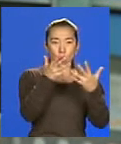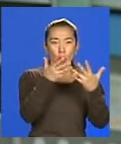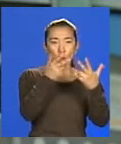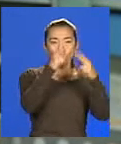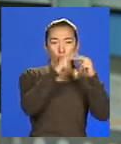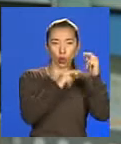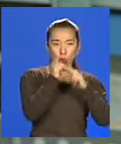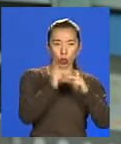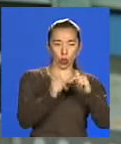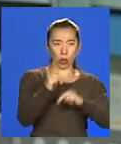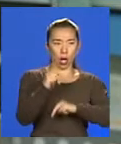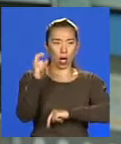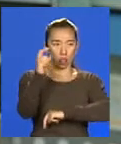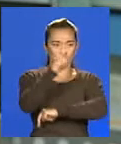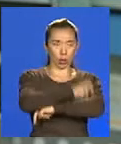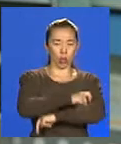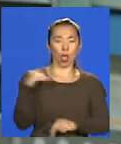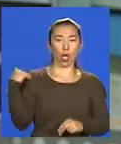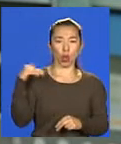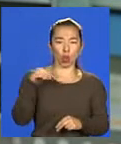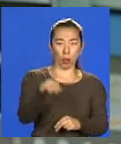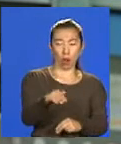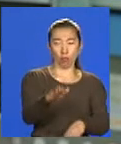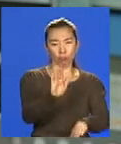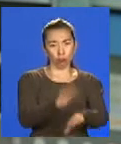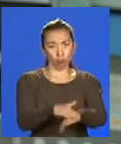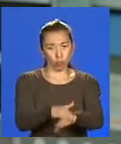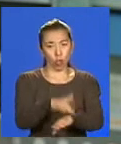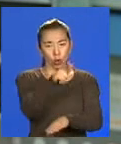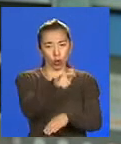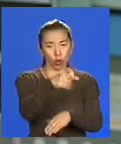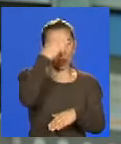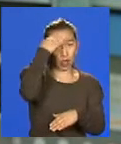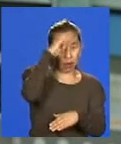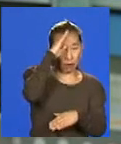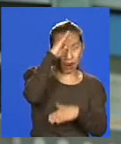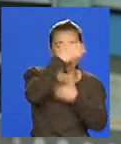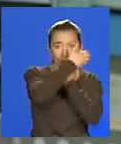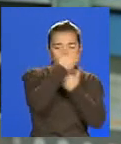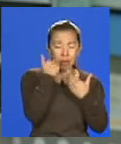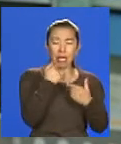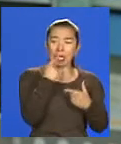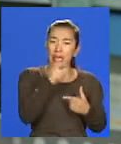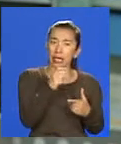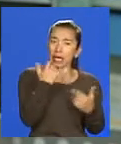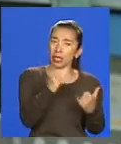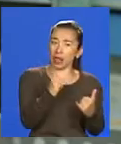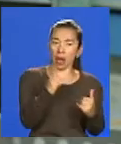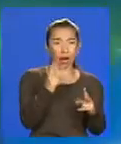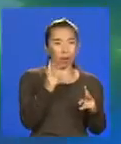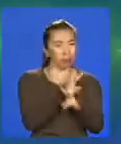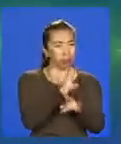de Tumaco. Hizo un llamado a las partes negociadoras en La Habana a iniciar el desescalamiento del conflicto armado.